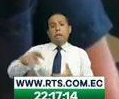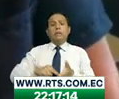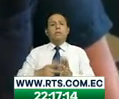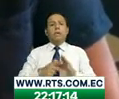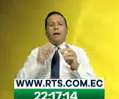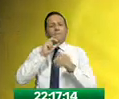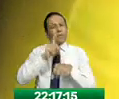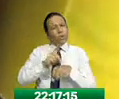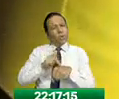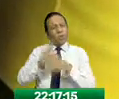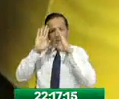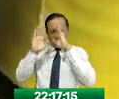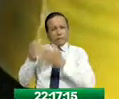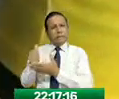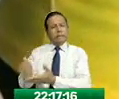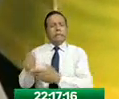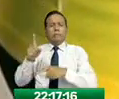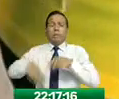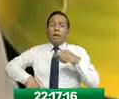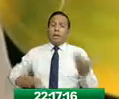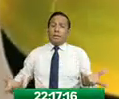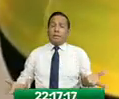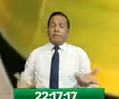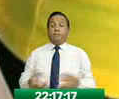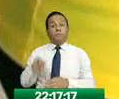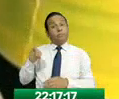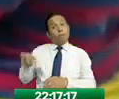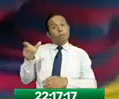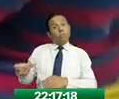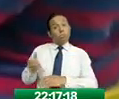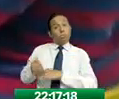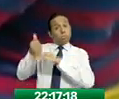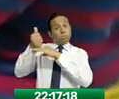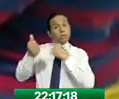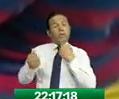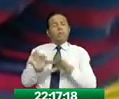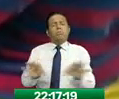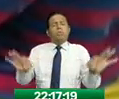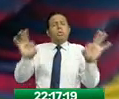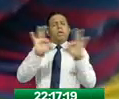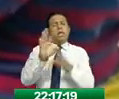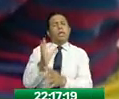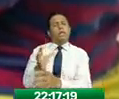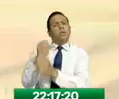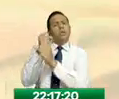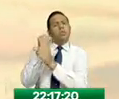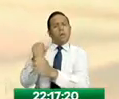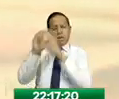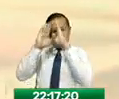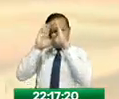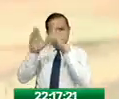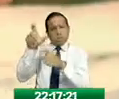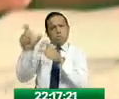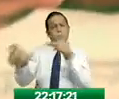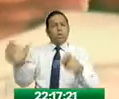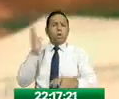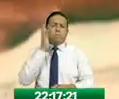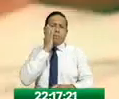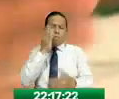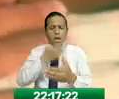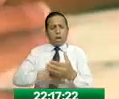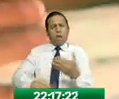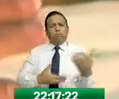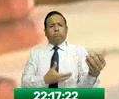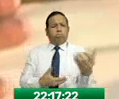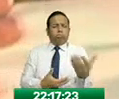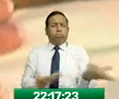mortalidad neonatal. El experto señala que es fundamental asegurar la salud materno-infantil para garantizar la vacunación, atención